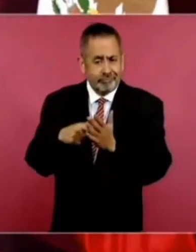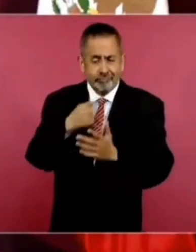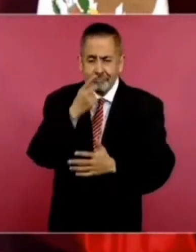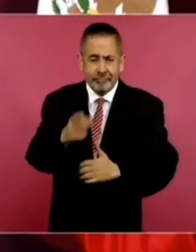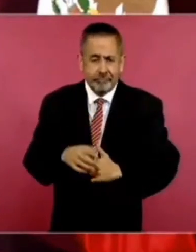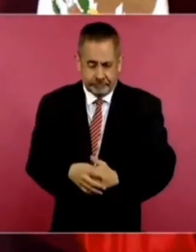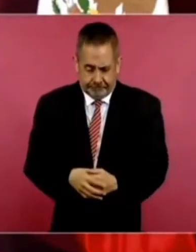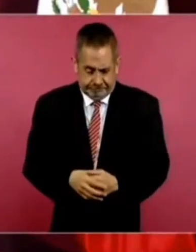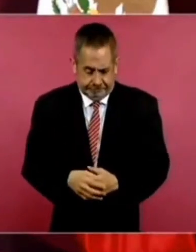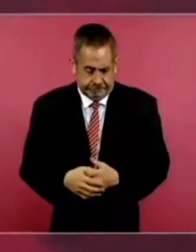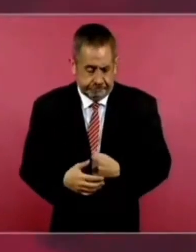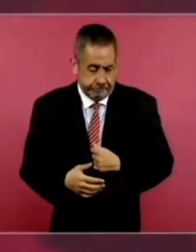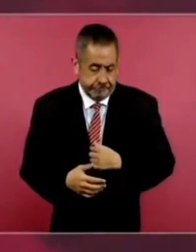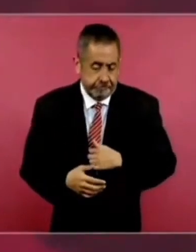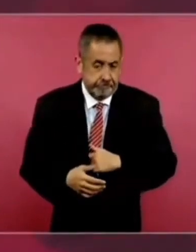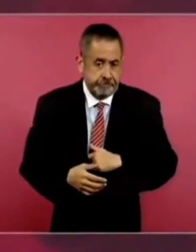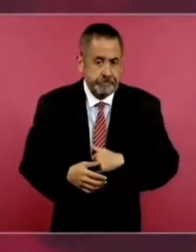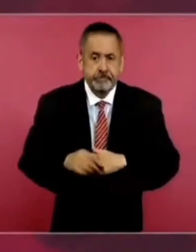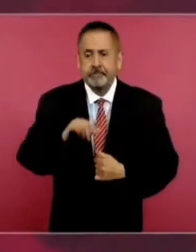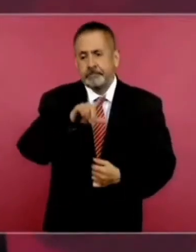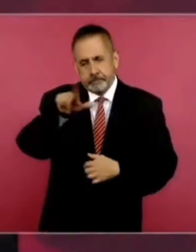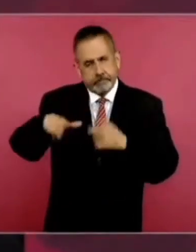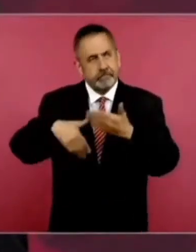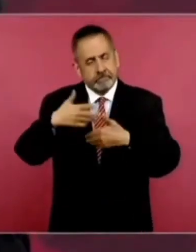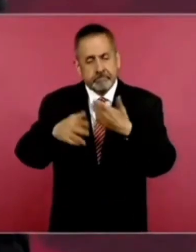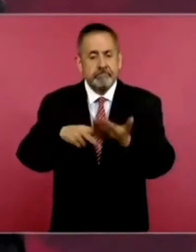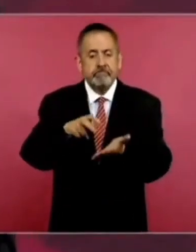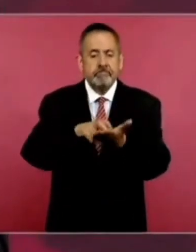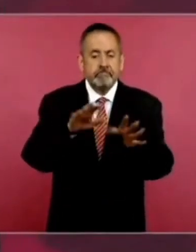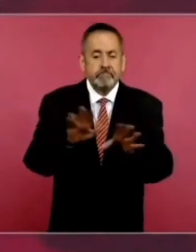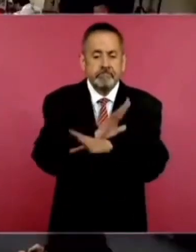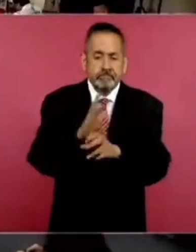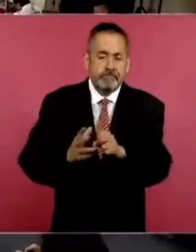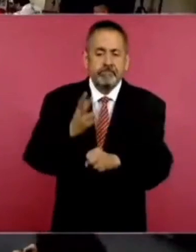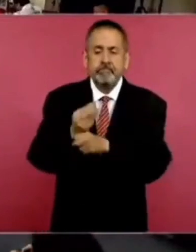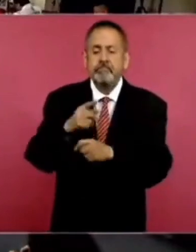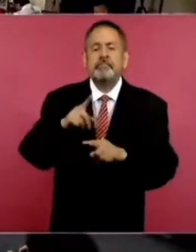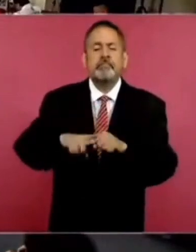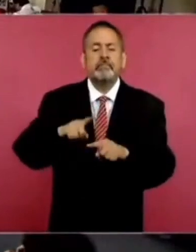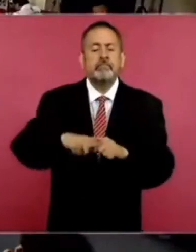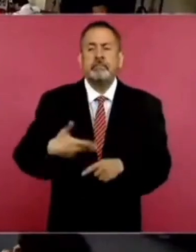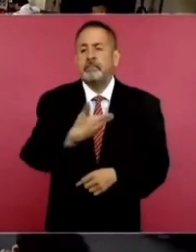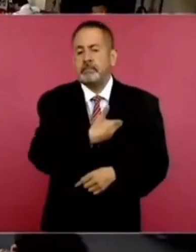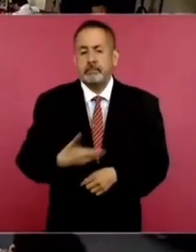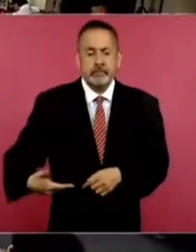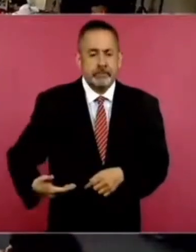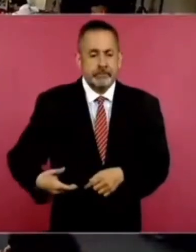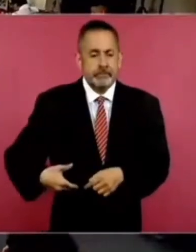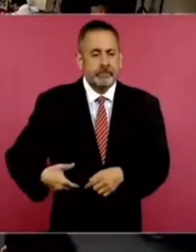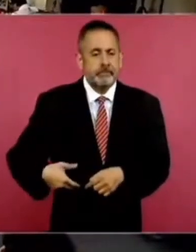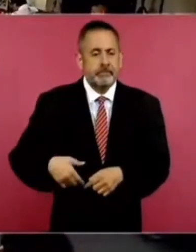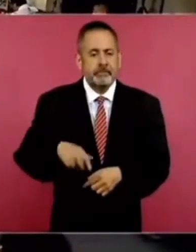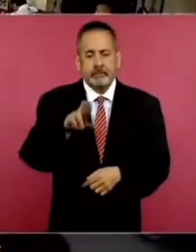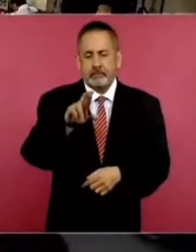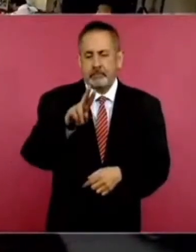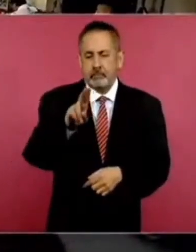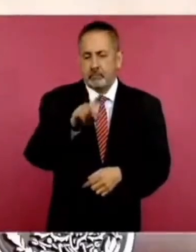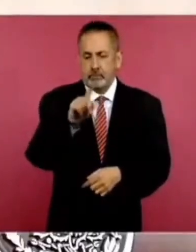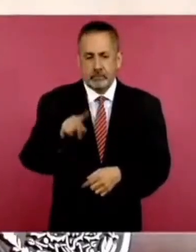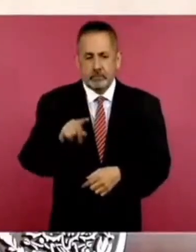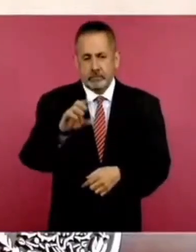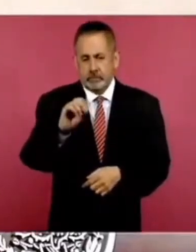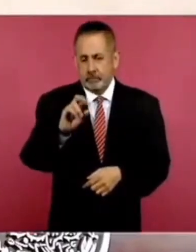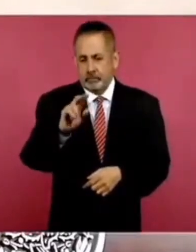Hay una reforma que llevó a cabo el presidente Ruiz Cortines,